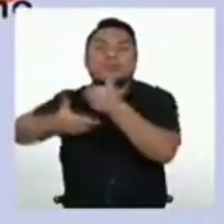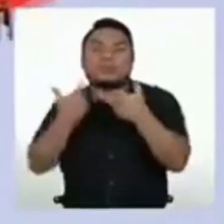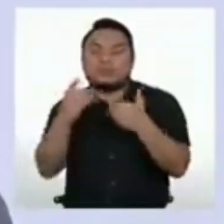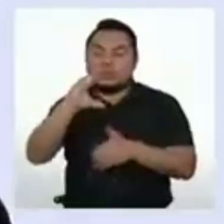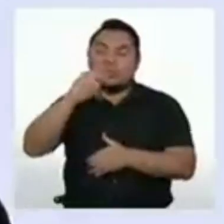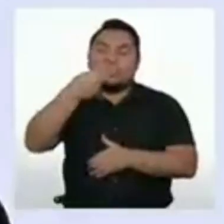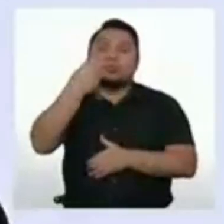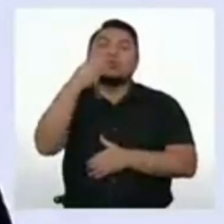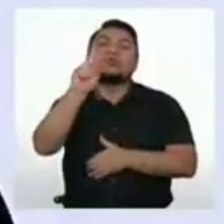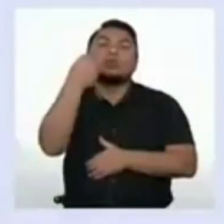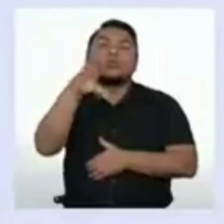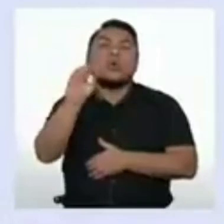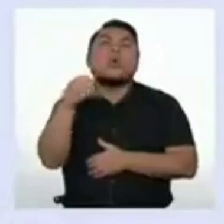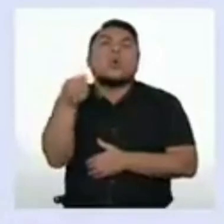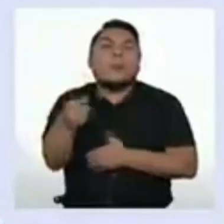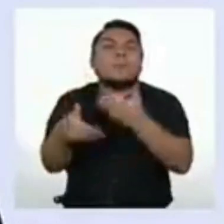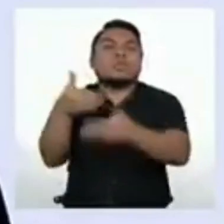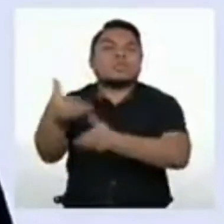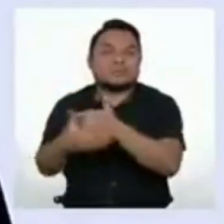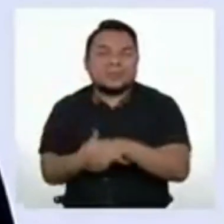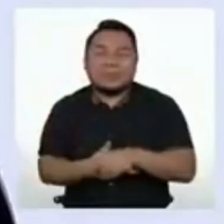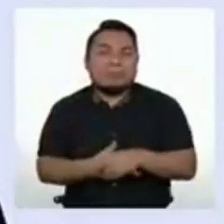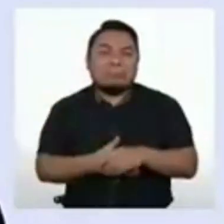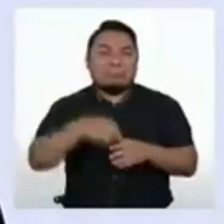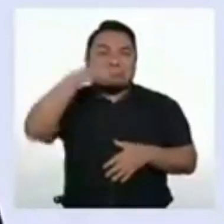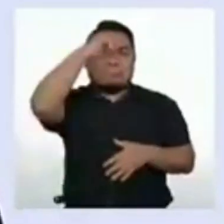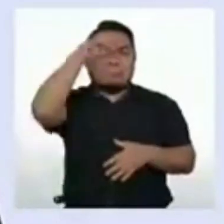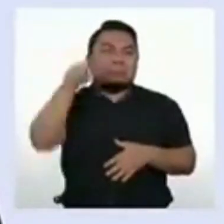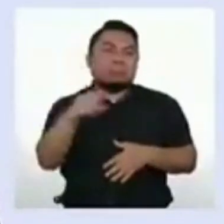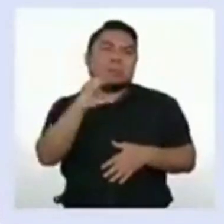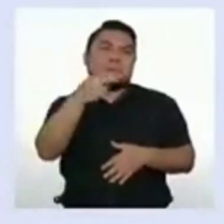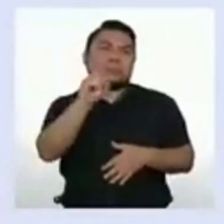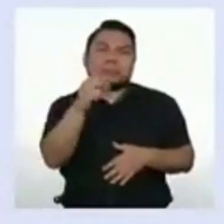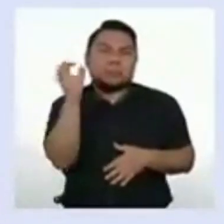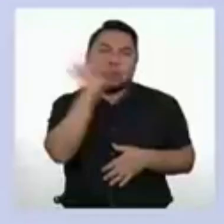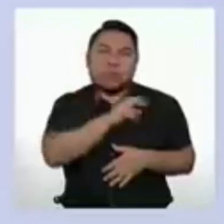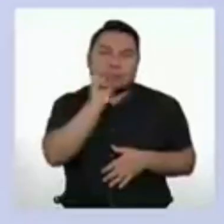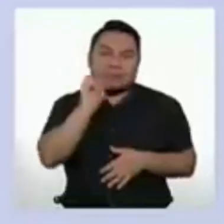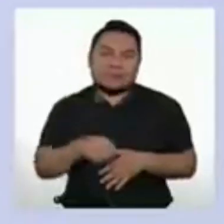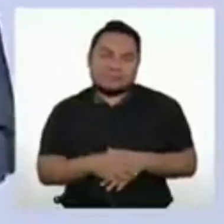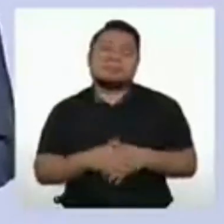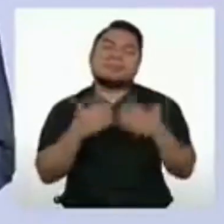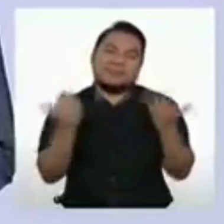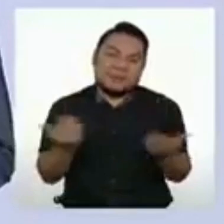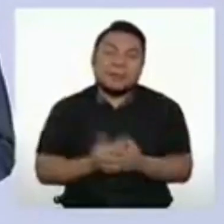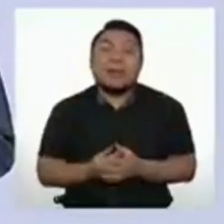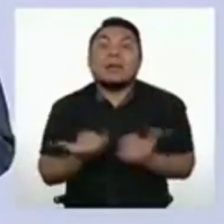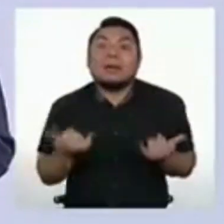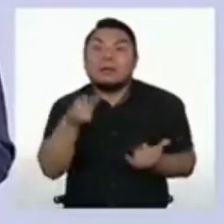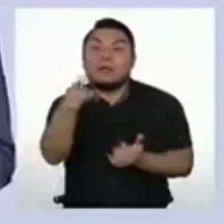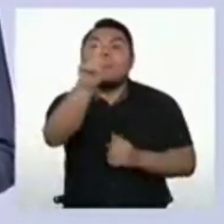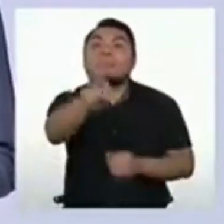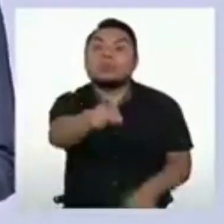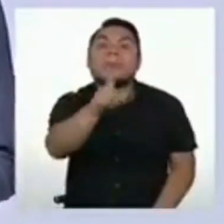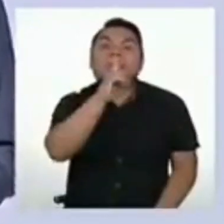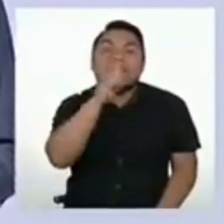el chuño? No, profesor. No sé cómo se hace el chuño. En realidad nunca lo había visto. Quizás, si preguntan a